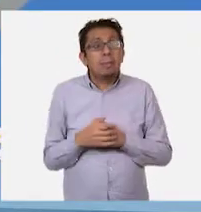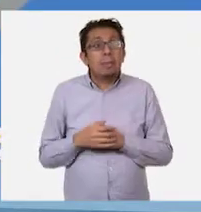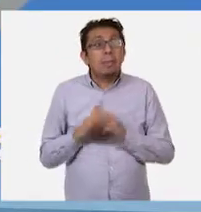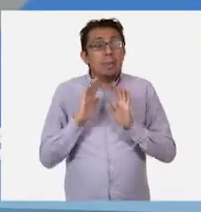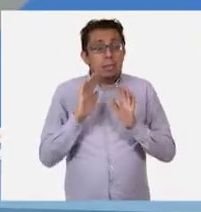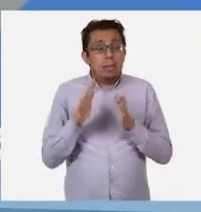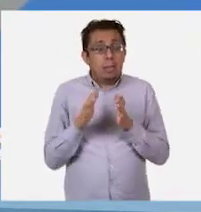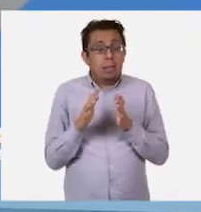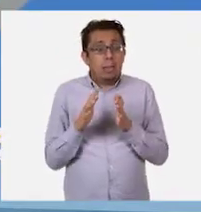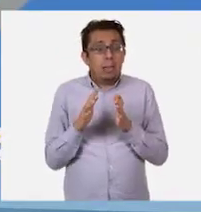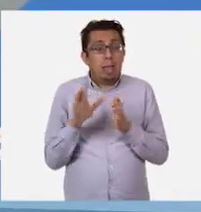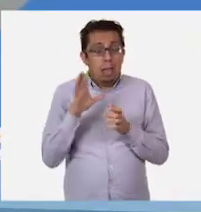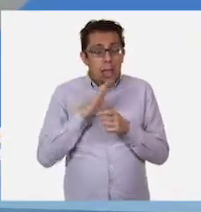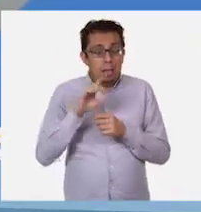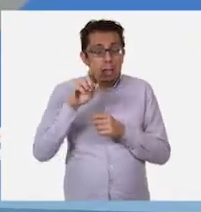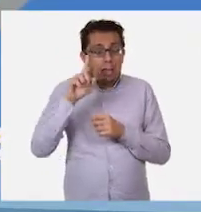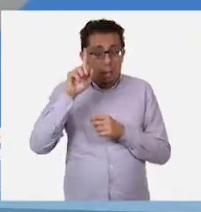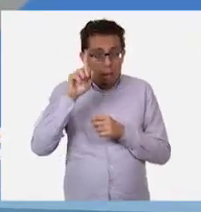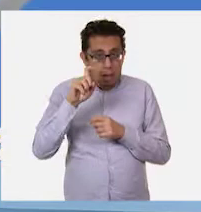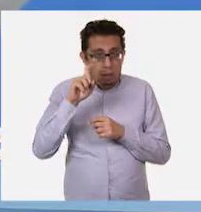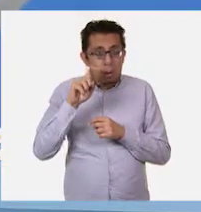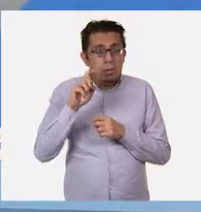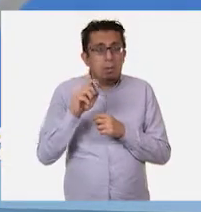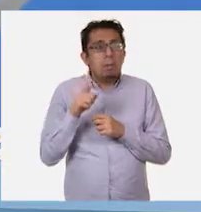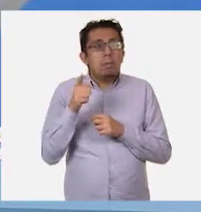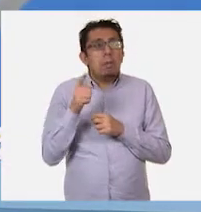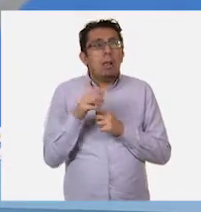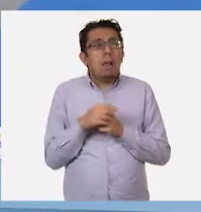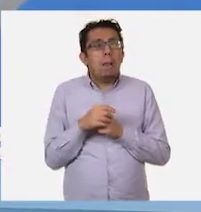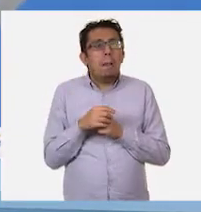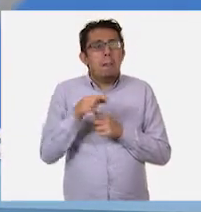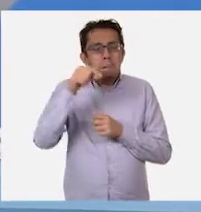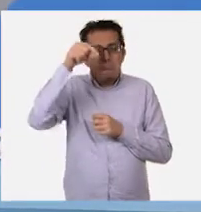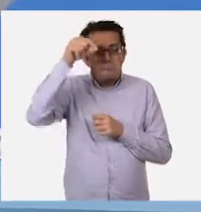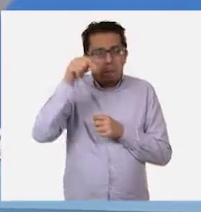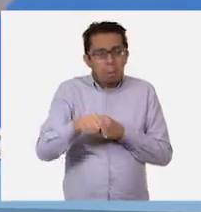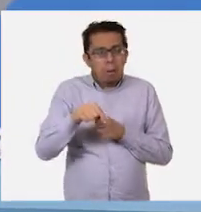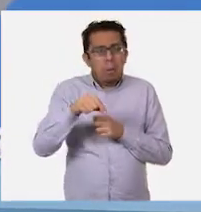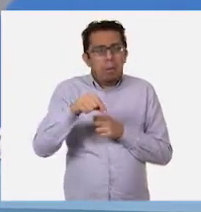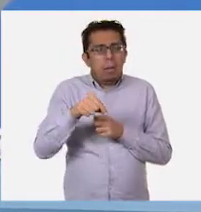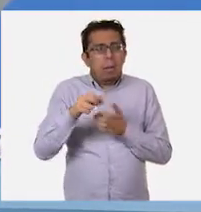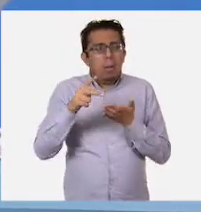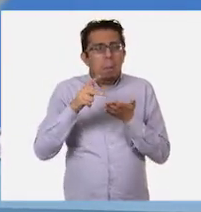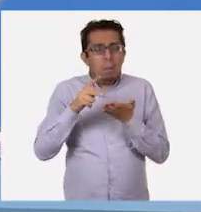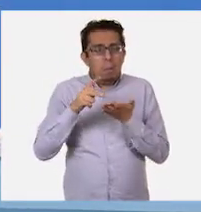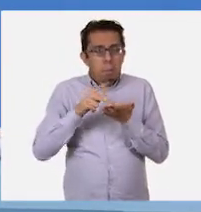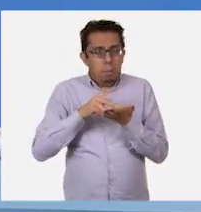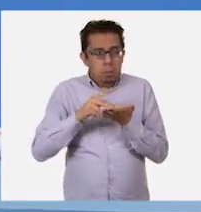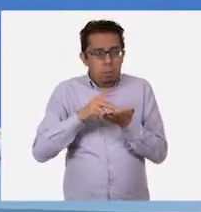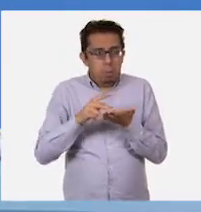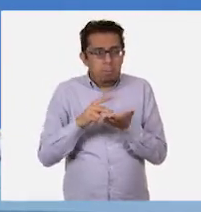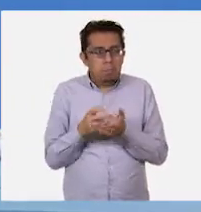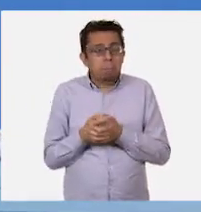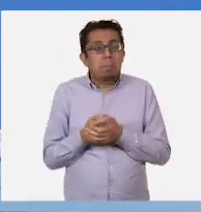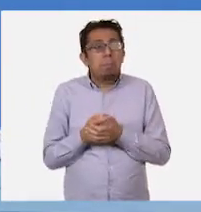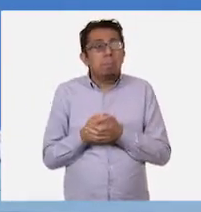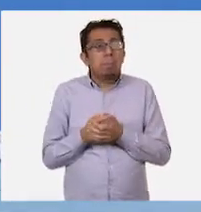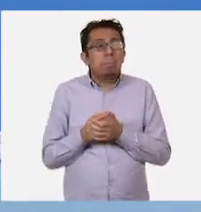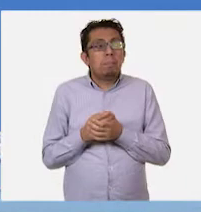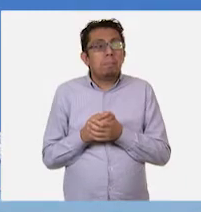esté lleno, coloque la pluma. Muy bien. Eso es. Y